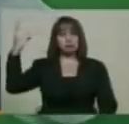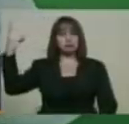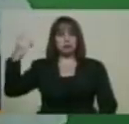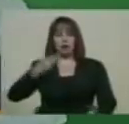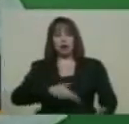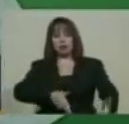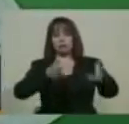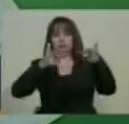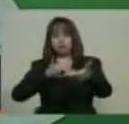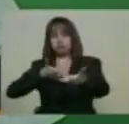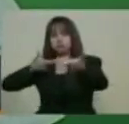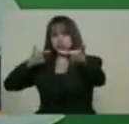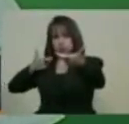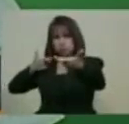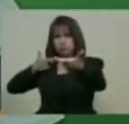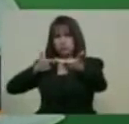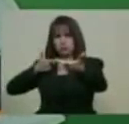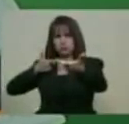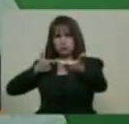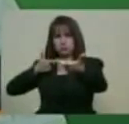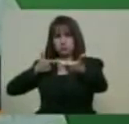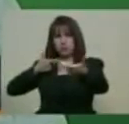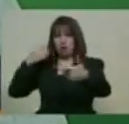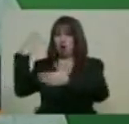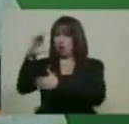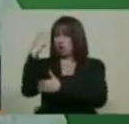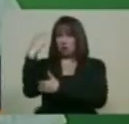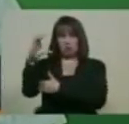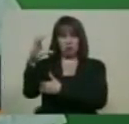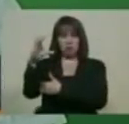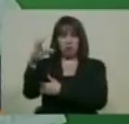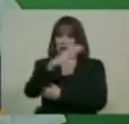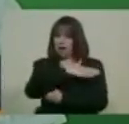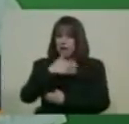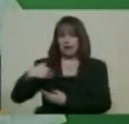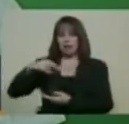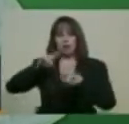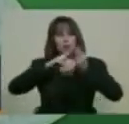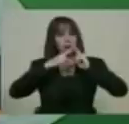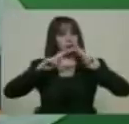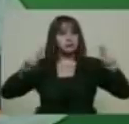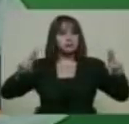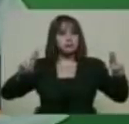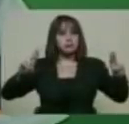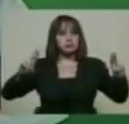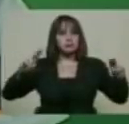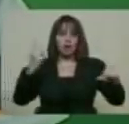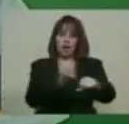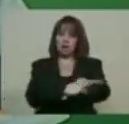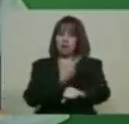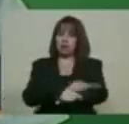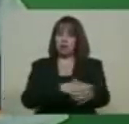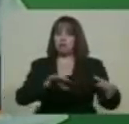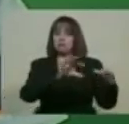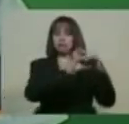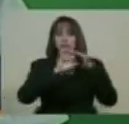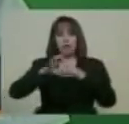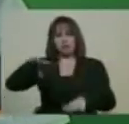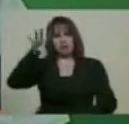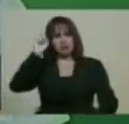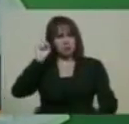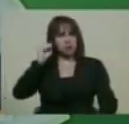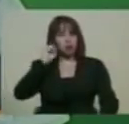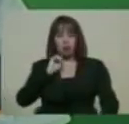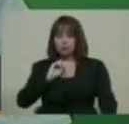armas. Con Colombia queremos paz, hermandad y entendimiento. Ese es